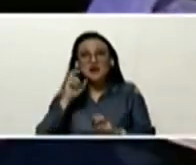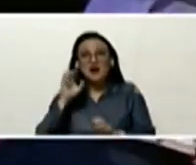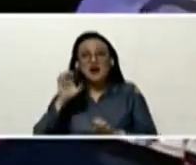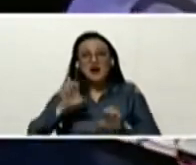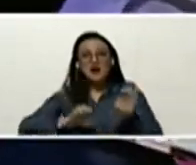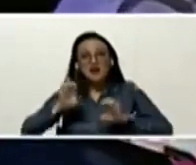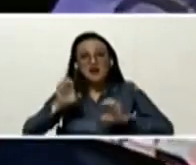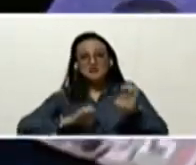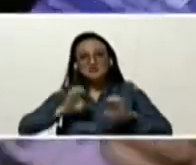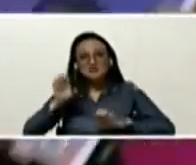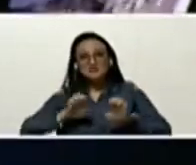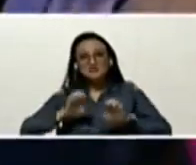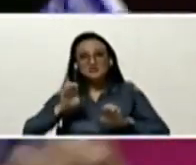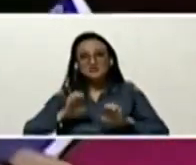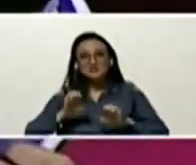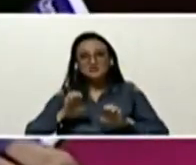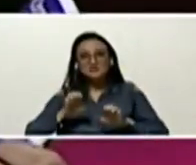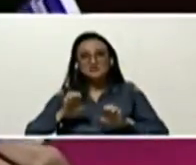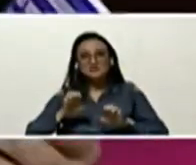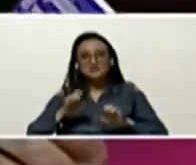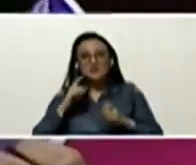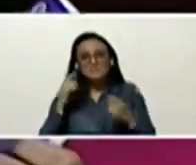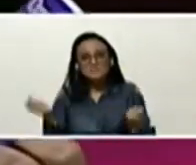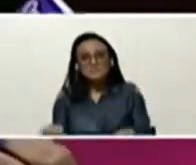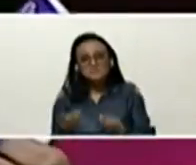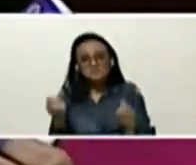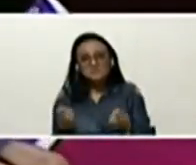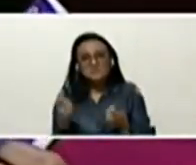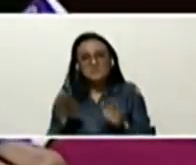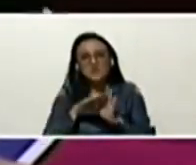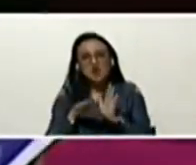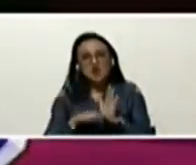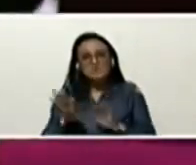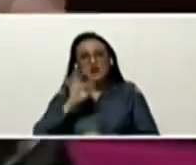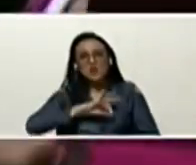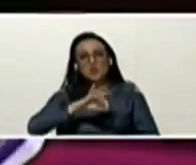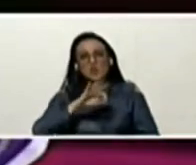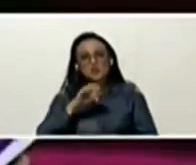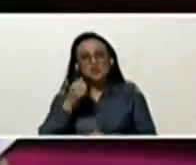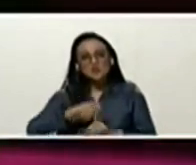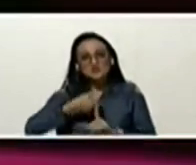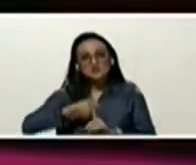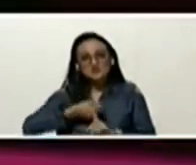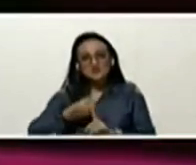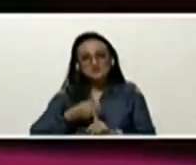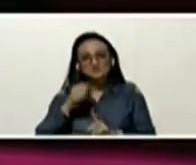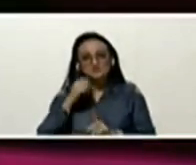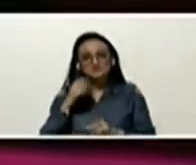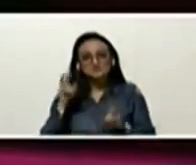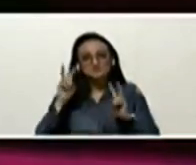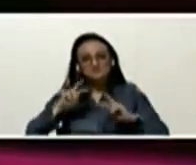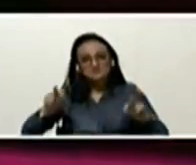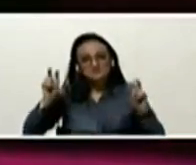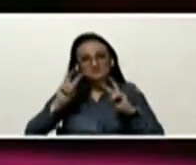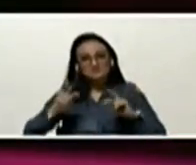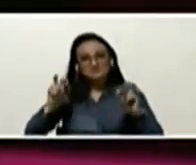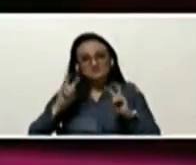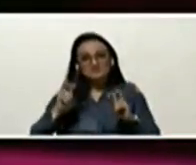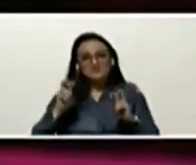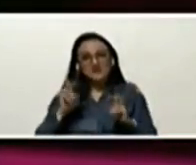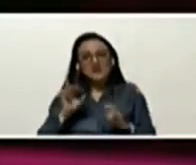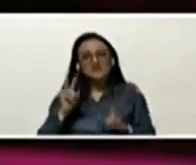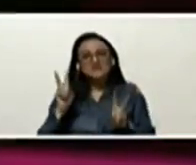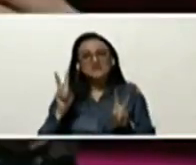análisis que promueve un programa de lucha que también analiza el papel de la juventud en el